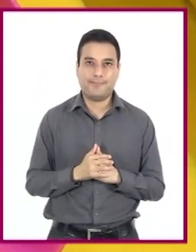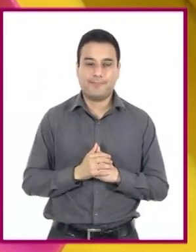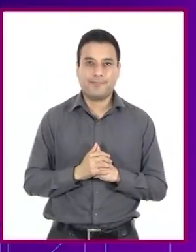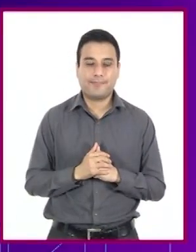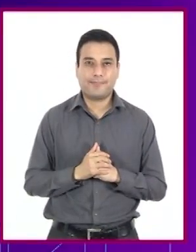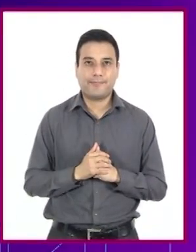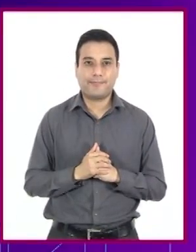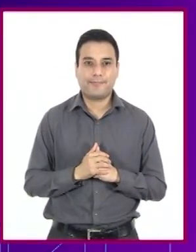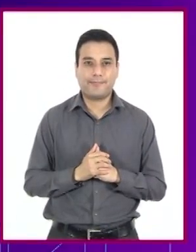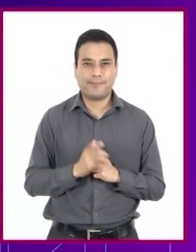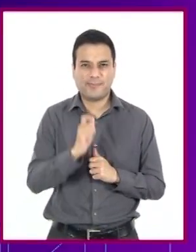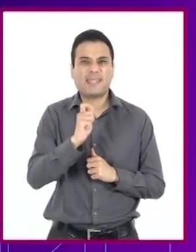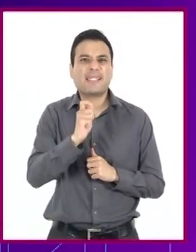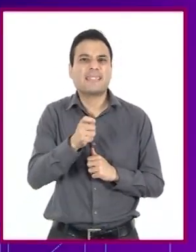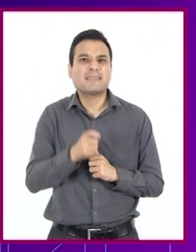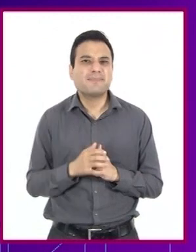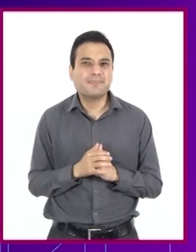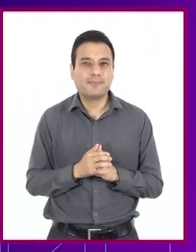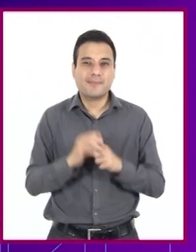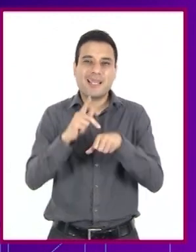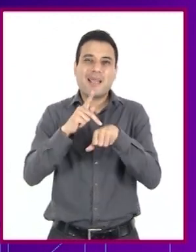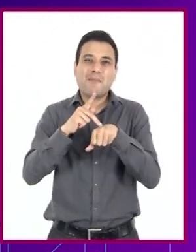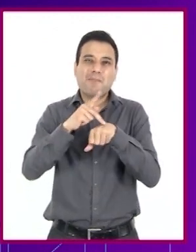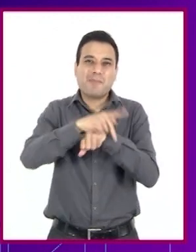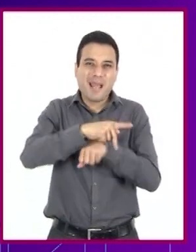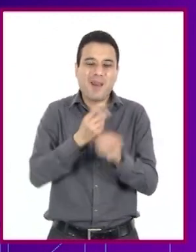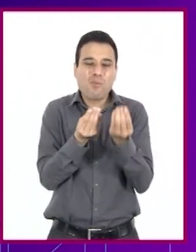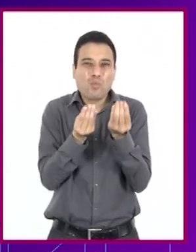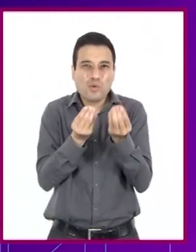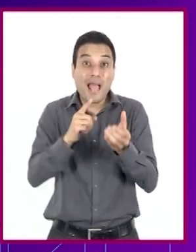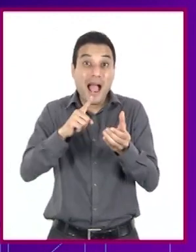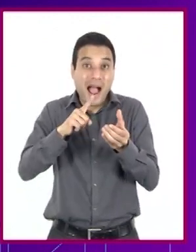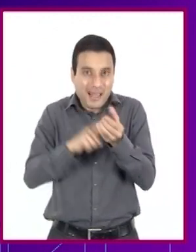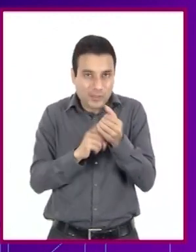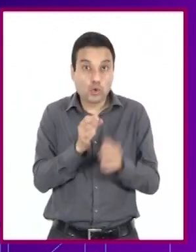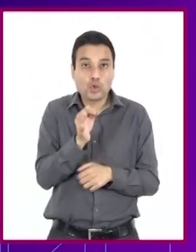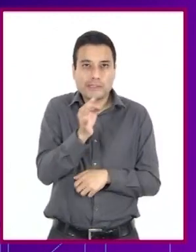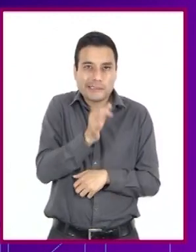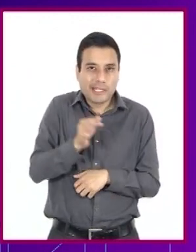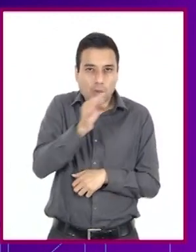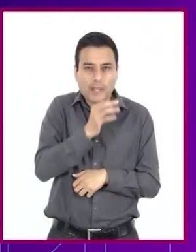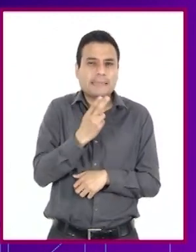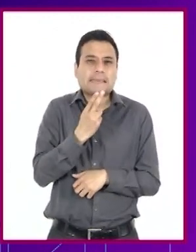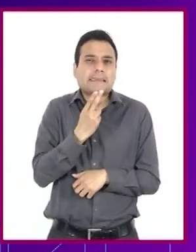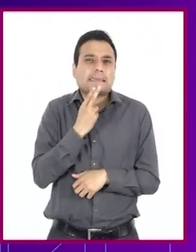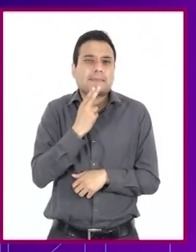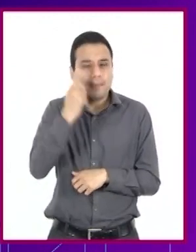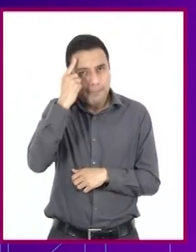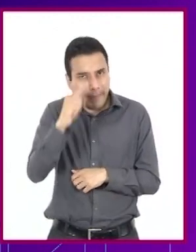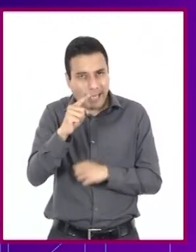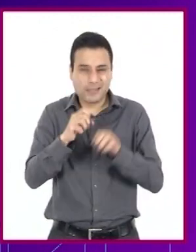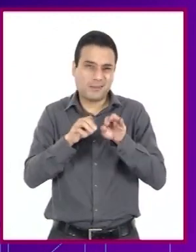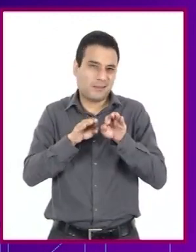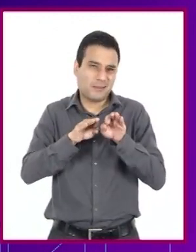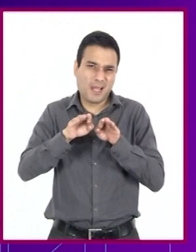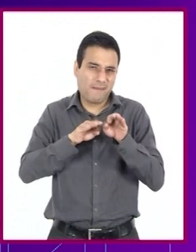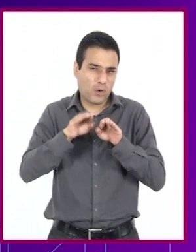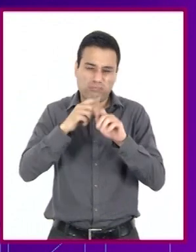Es una red de membranas dentro de la célula y se especializa en diversas actividades de acuerdo con